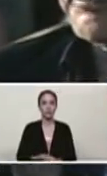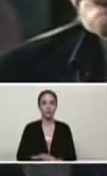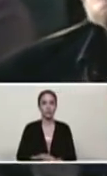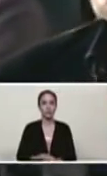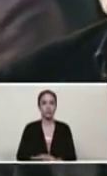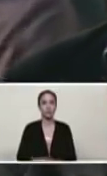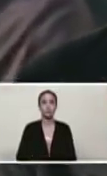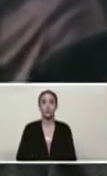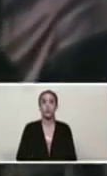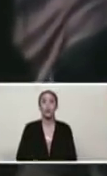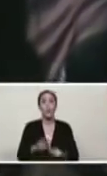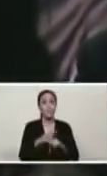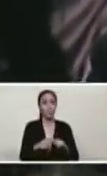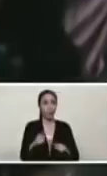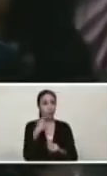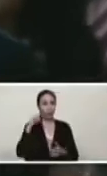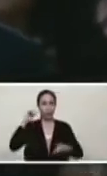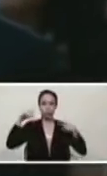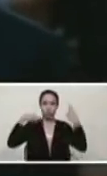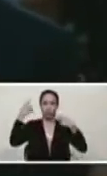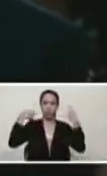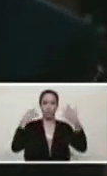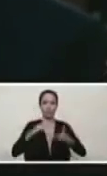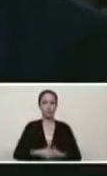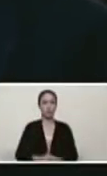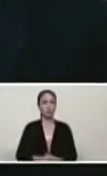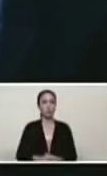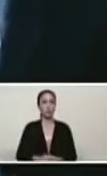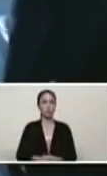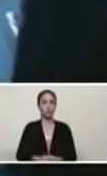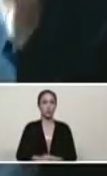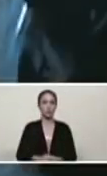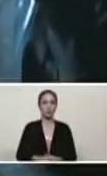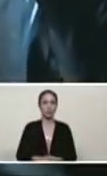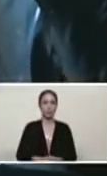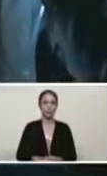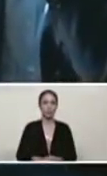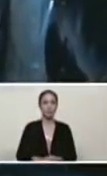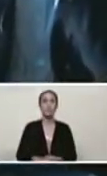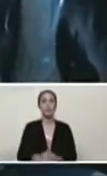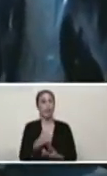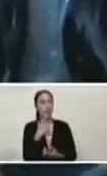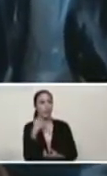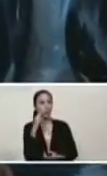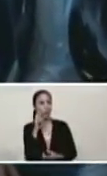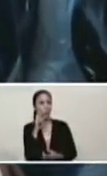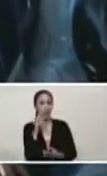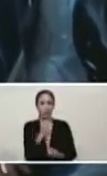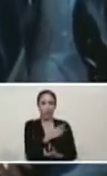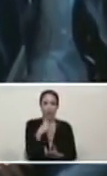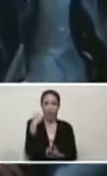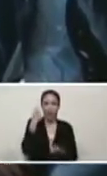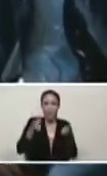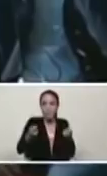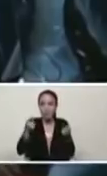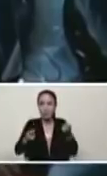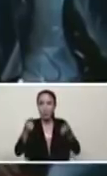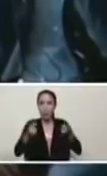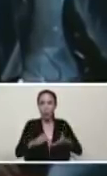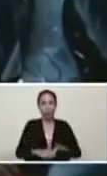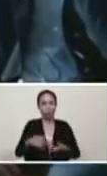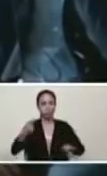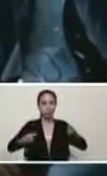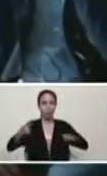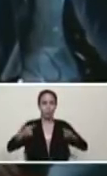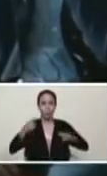Pero ustedes pueden ver el nivel de locura, ¿verdad? Se les puede ver en el lenguaje, en la mirada, el nivel